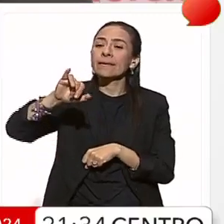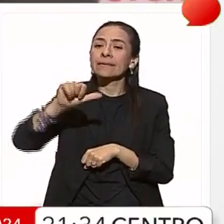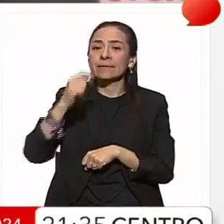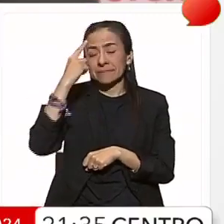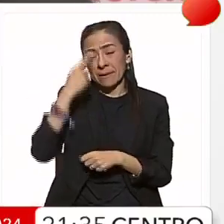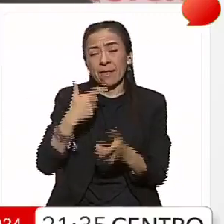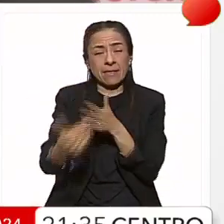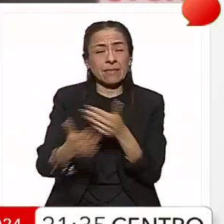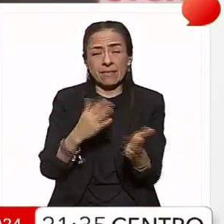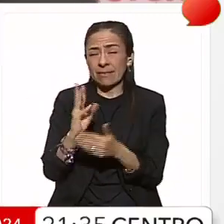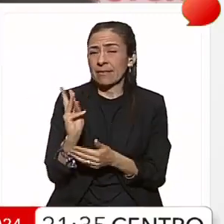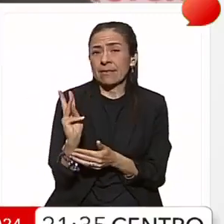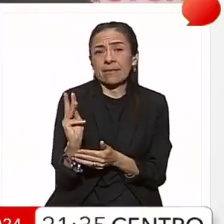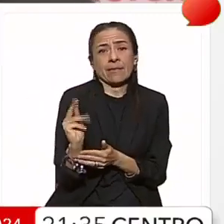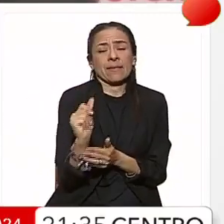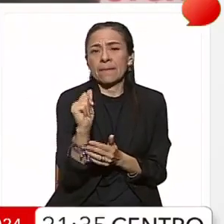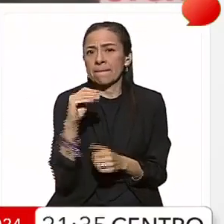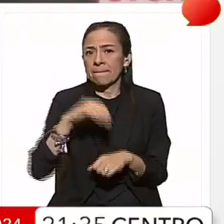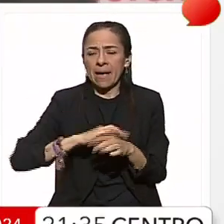Digital y